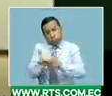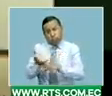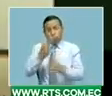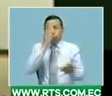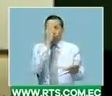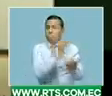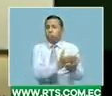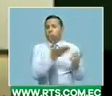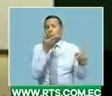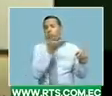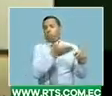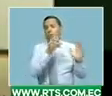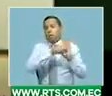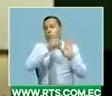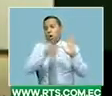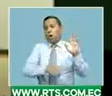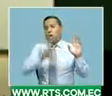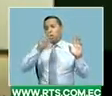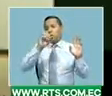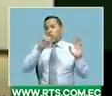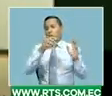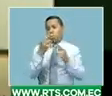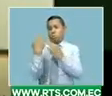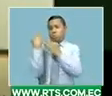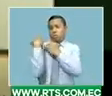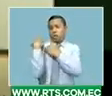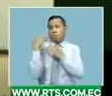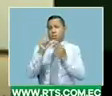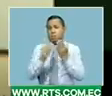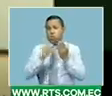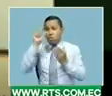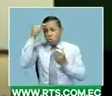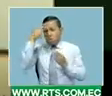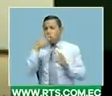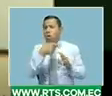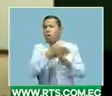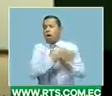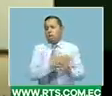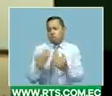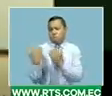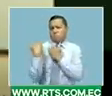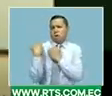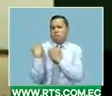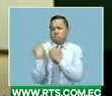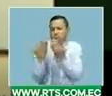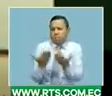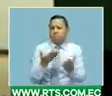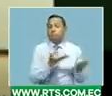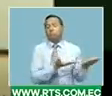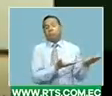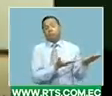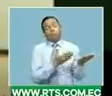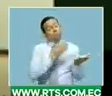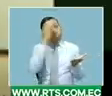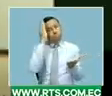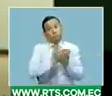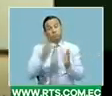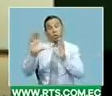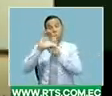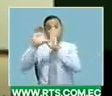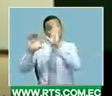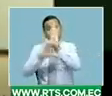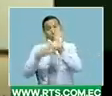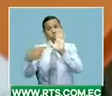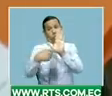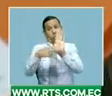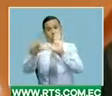Paula Rombo Rodríguez del cargo de la ministra de Gobierno por incumplimiento de funciones, de acuerdo a lo que manda la Constitución y la